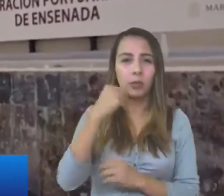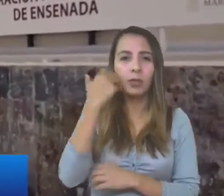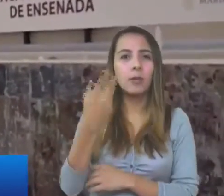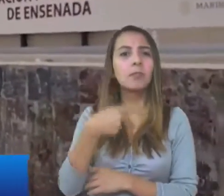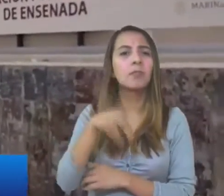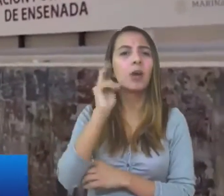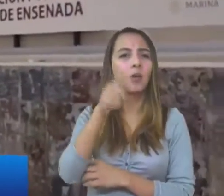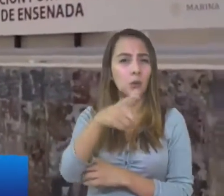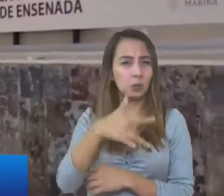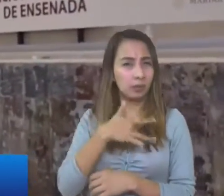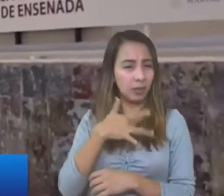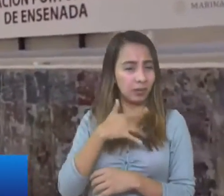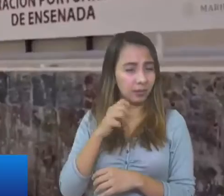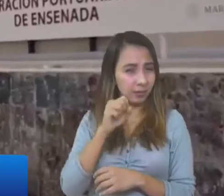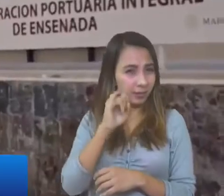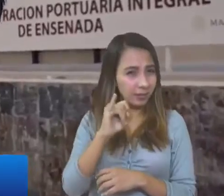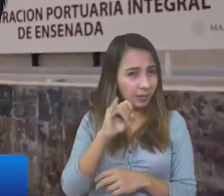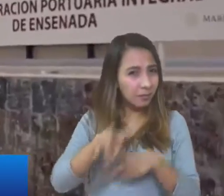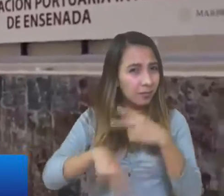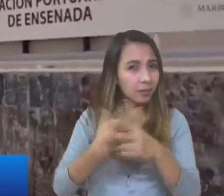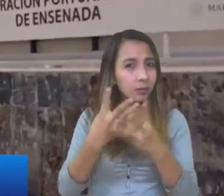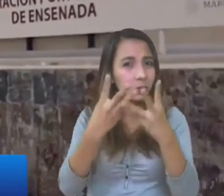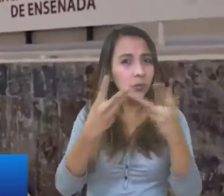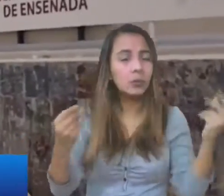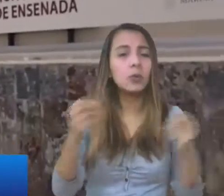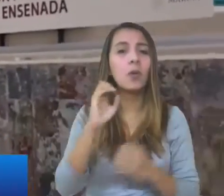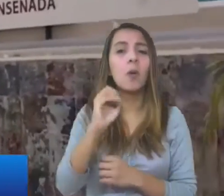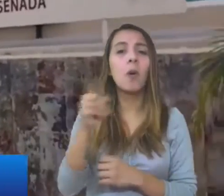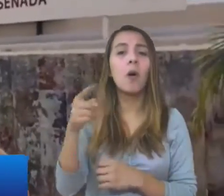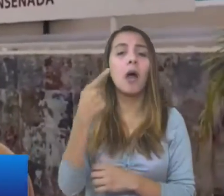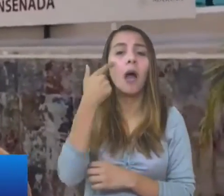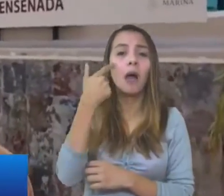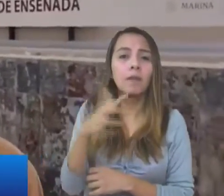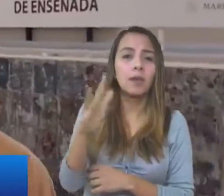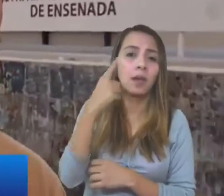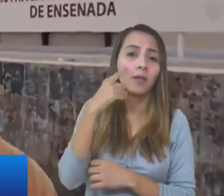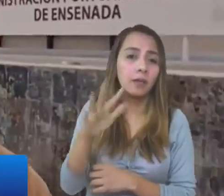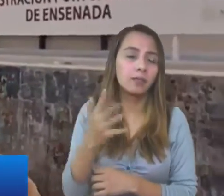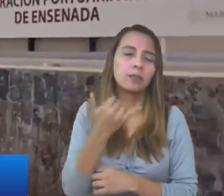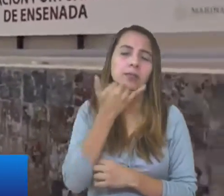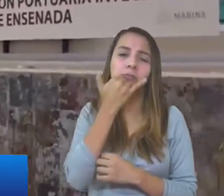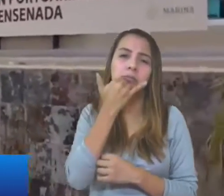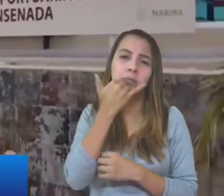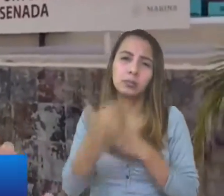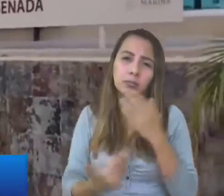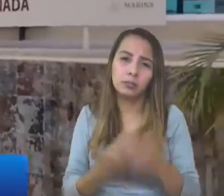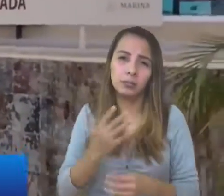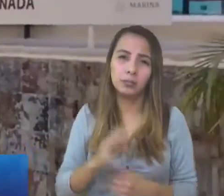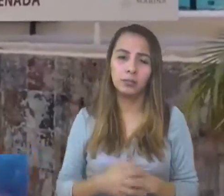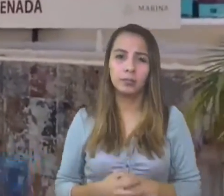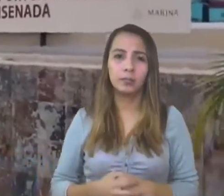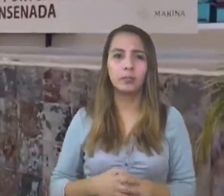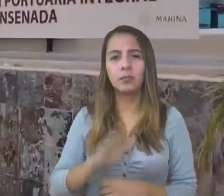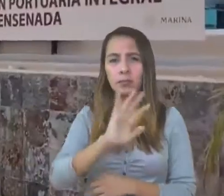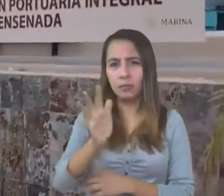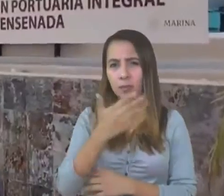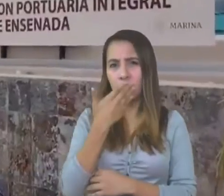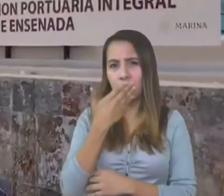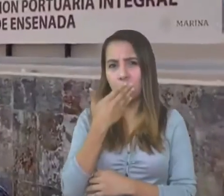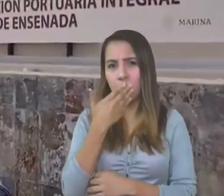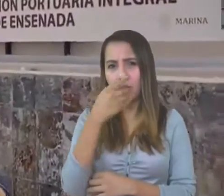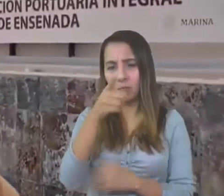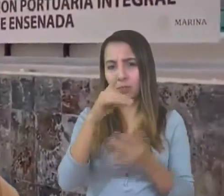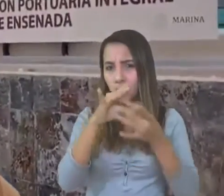¿qué solución están dando? O simplemente es escucharlos y vamos a ver. Mira, perdón, pero ya sabes que soy muy directo. No, pero está muy bien tu expresión,